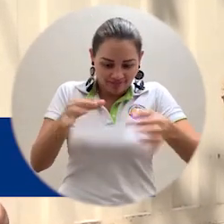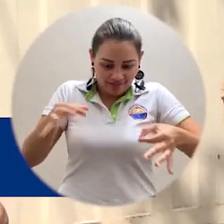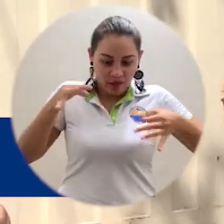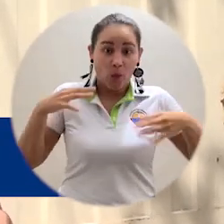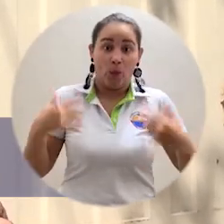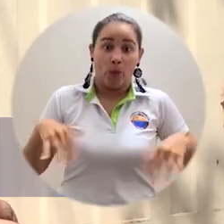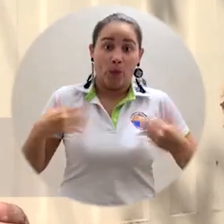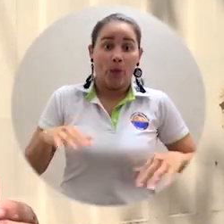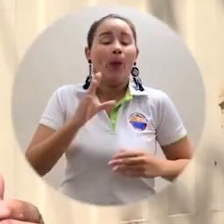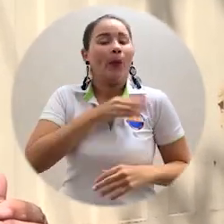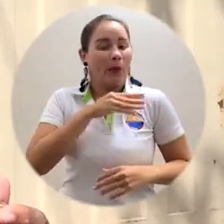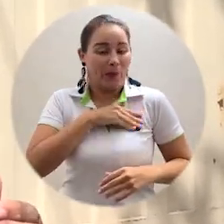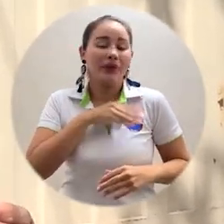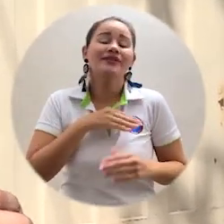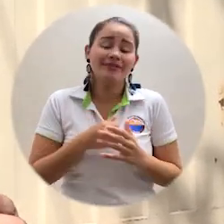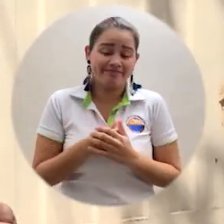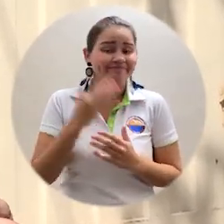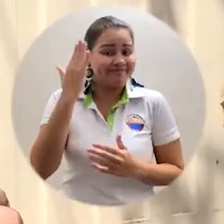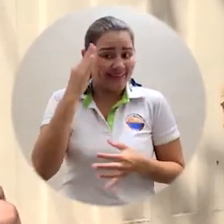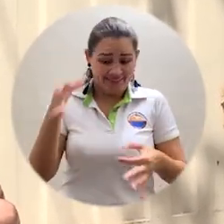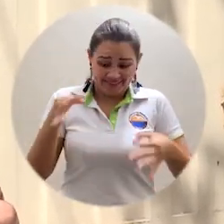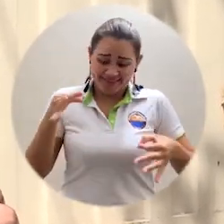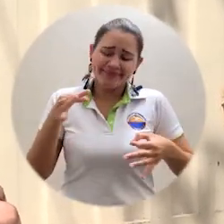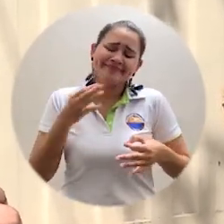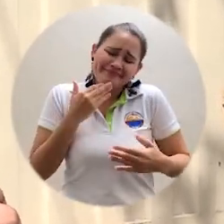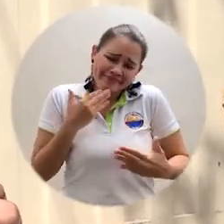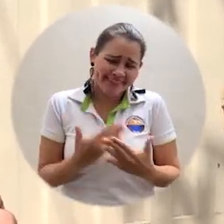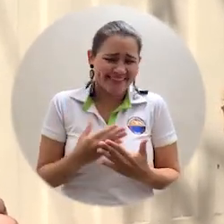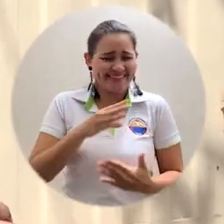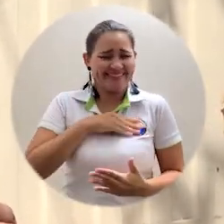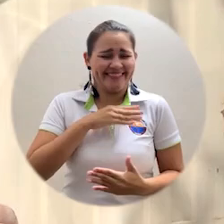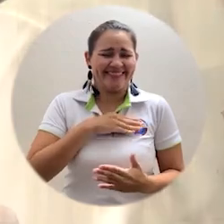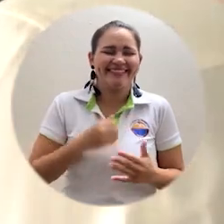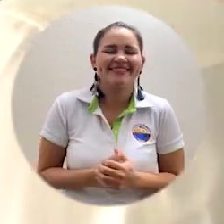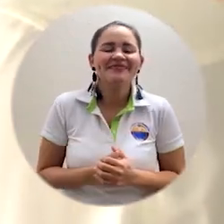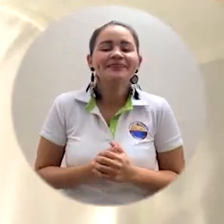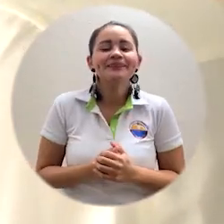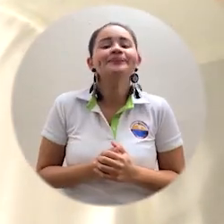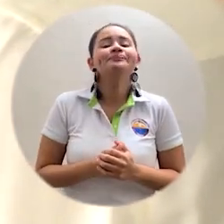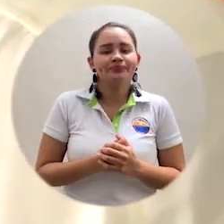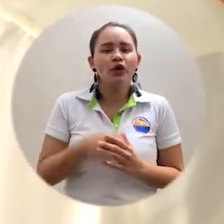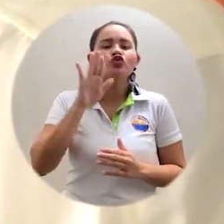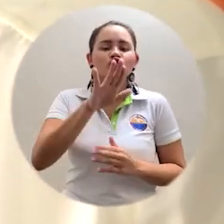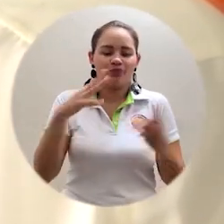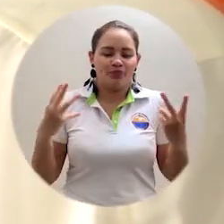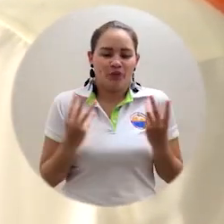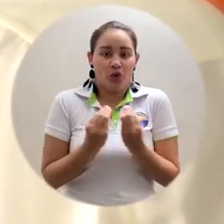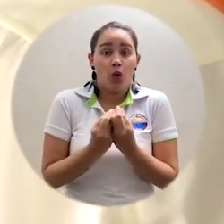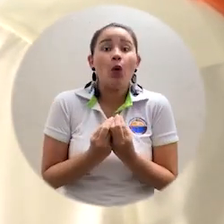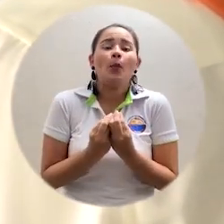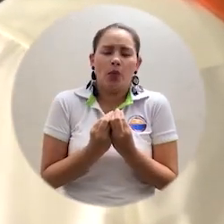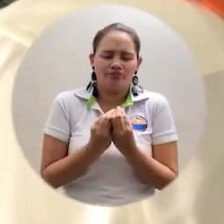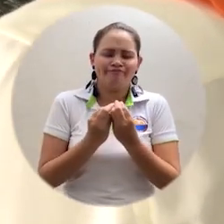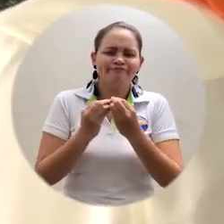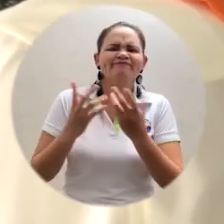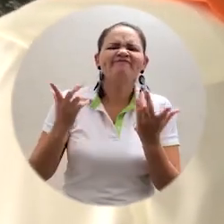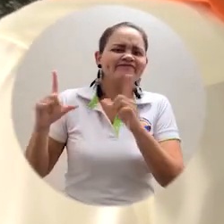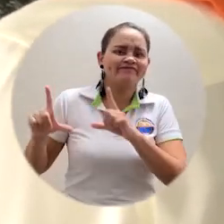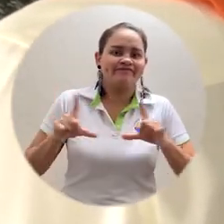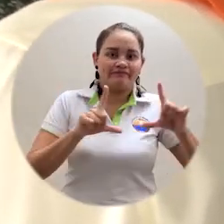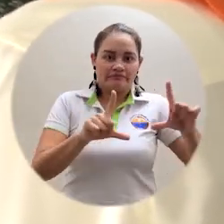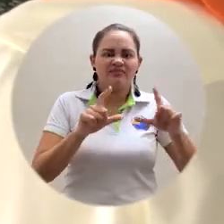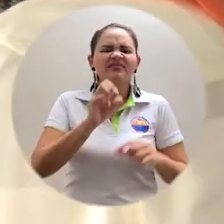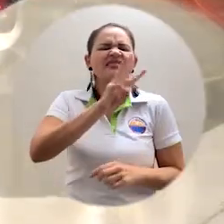un logro que para nosotros es tan anhelado, es algo que me gratifica mucho. El nuevo grupo de graduados al servicio de la sociedad